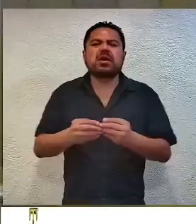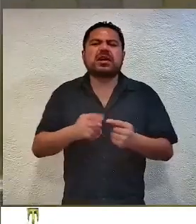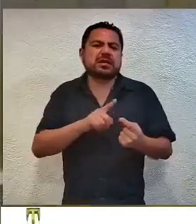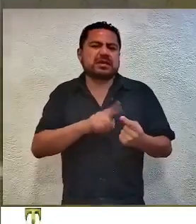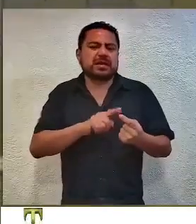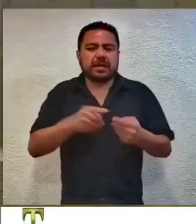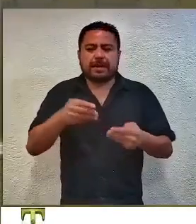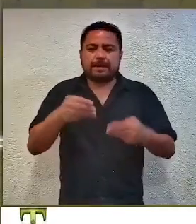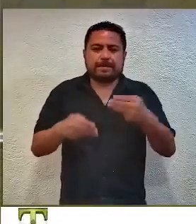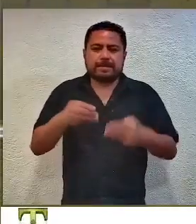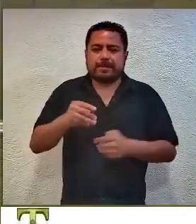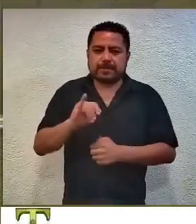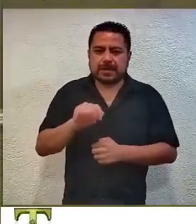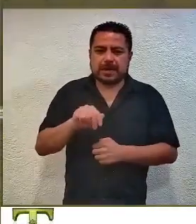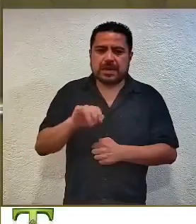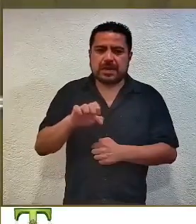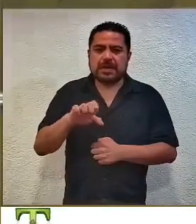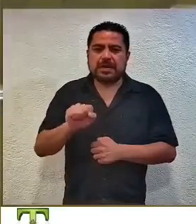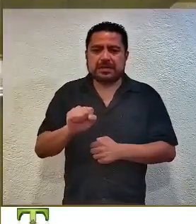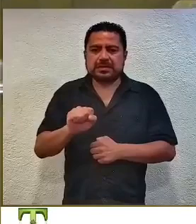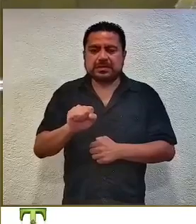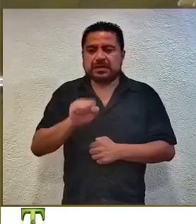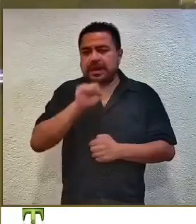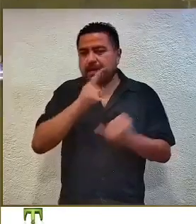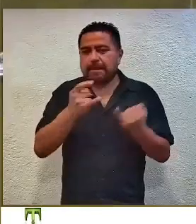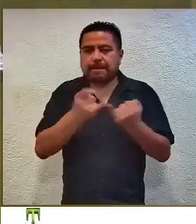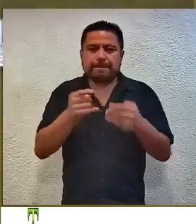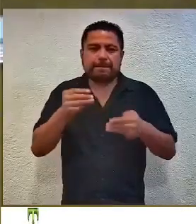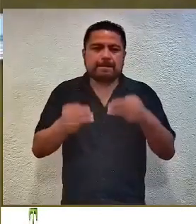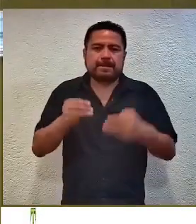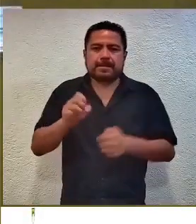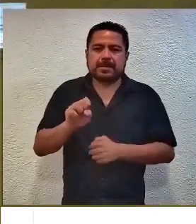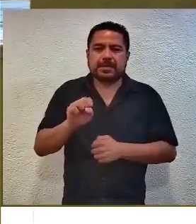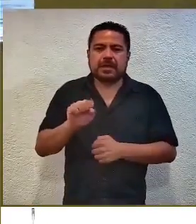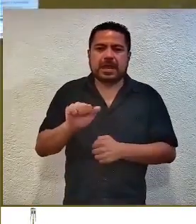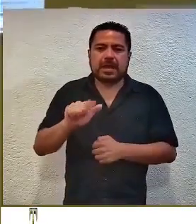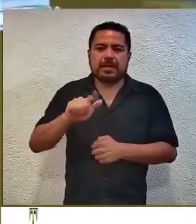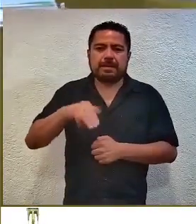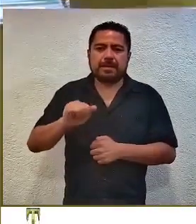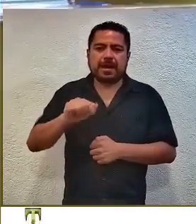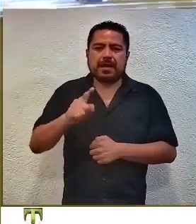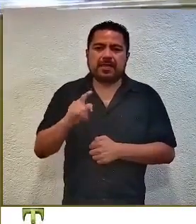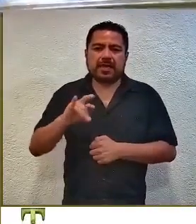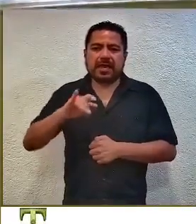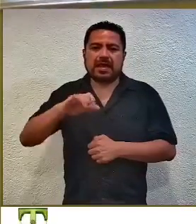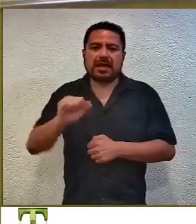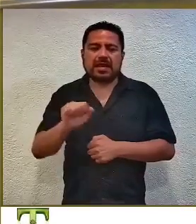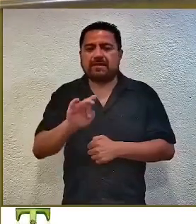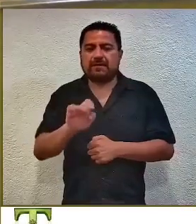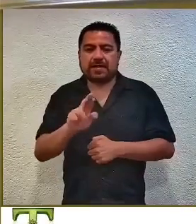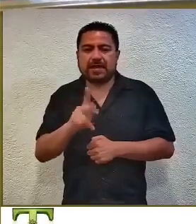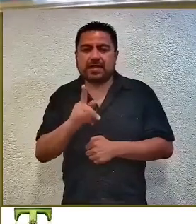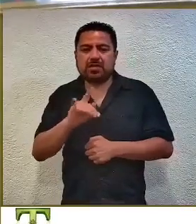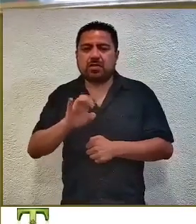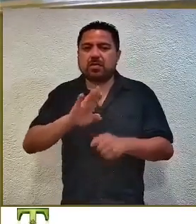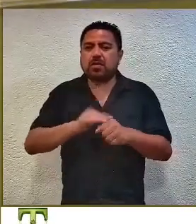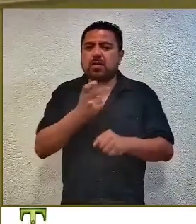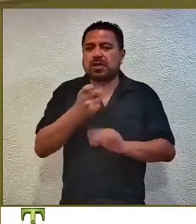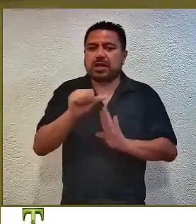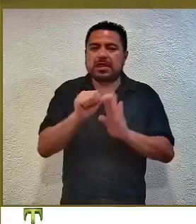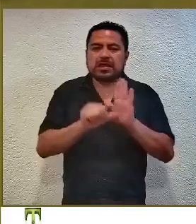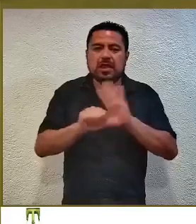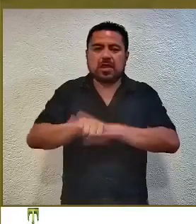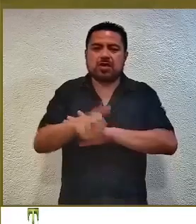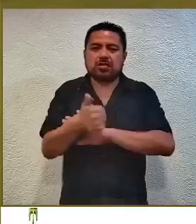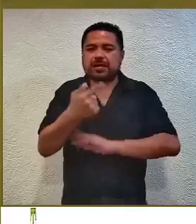el magistrado José Inés Betancur Salgado y las magistradas Almadelia Eugenio Alcaraz e Hilda Rosa Delgado Brito, por lo que en términos del artículo 11,